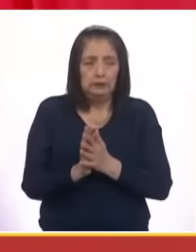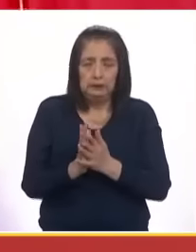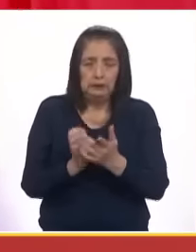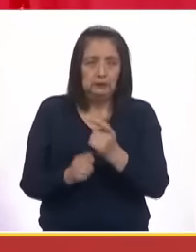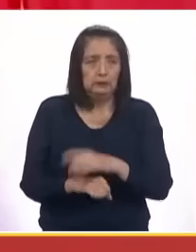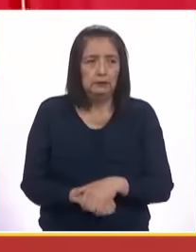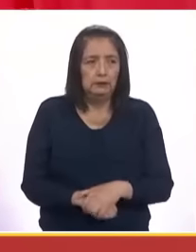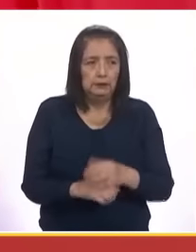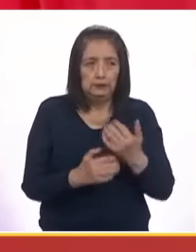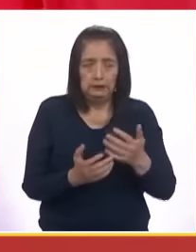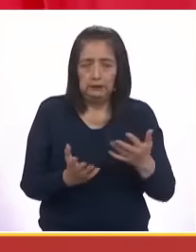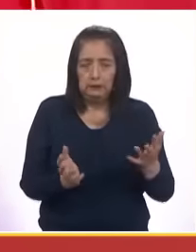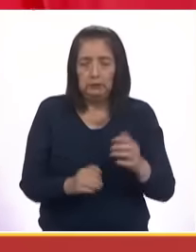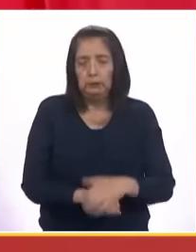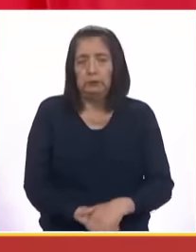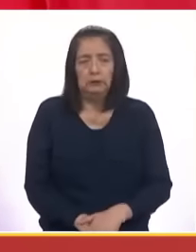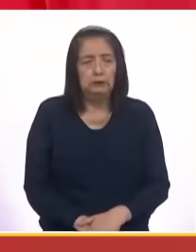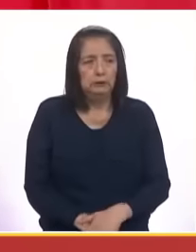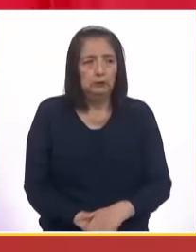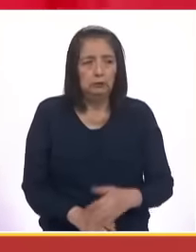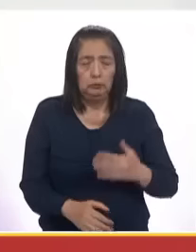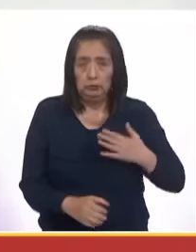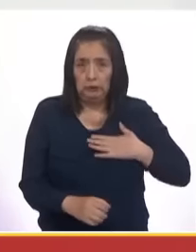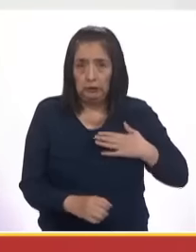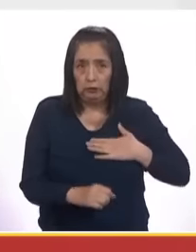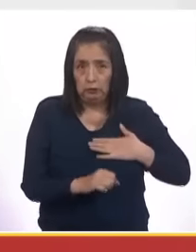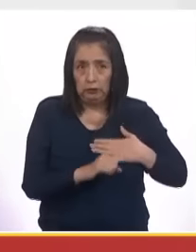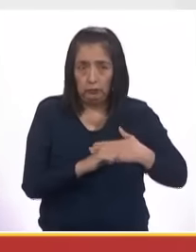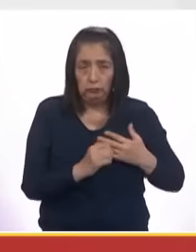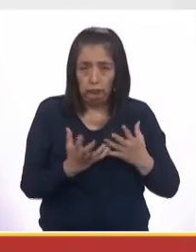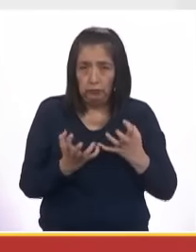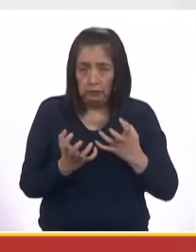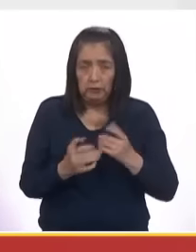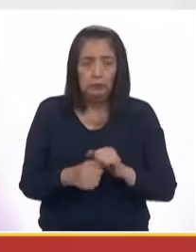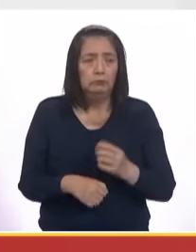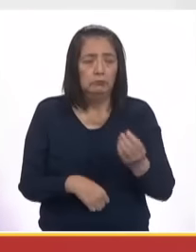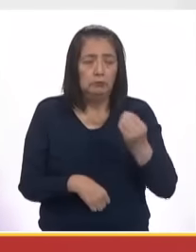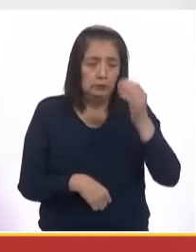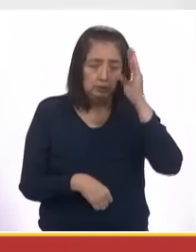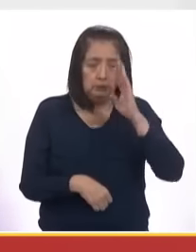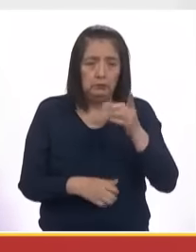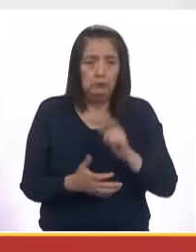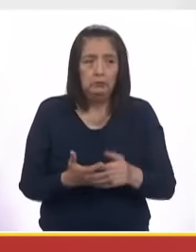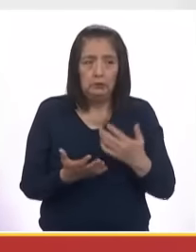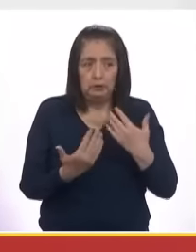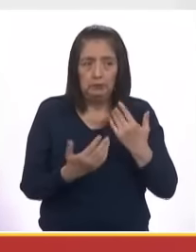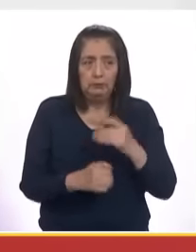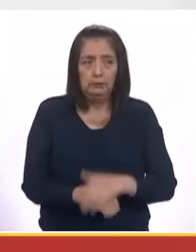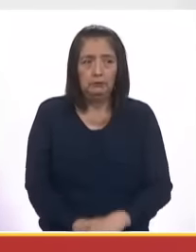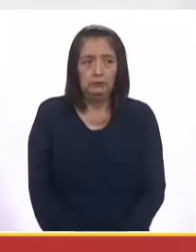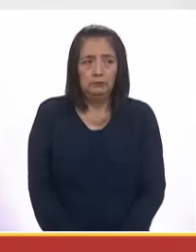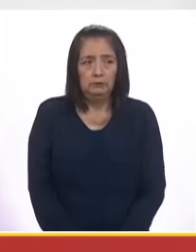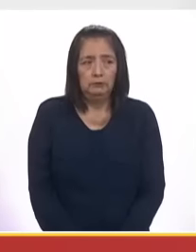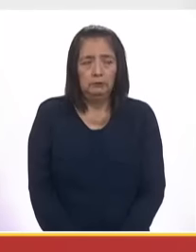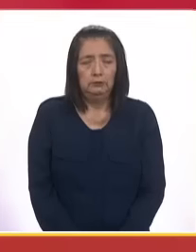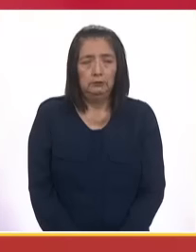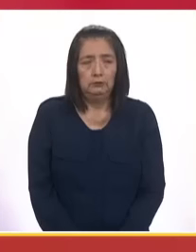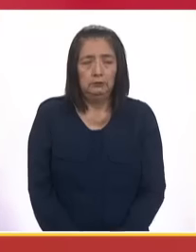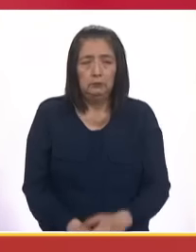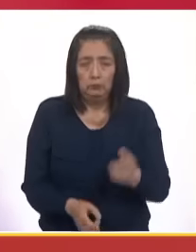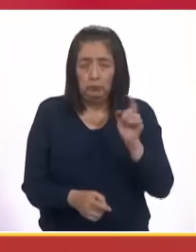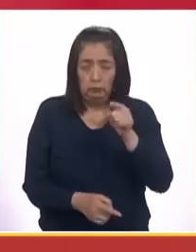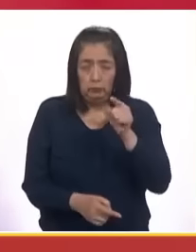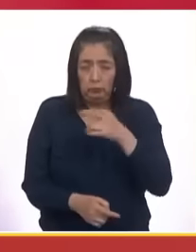Cuando tú anhelas las cosas con el corazón, es porque Dios te está hablando. Cuando